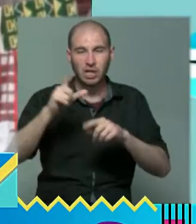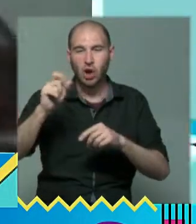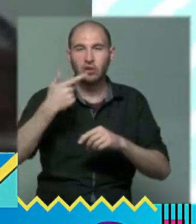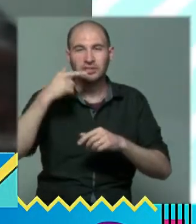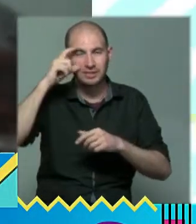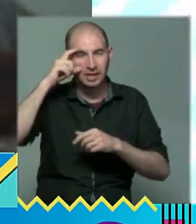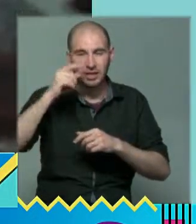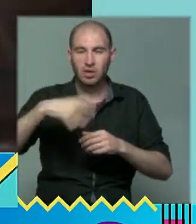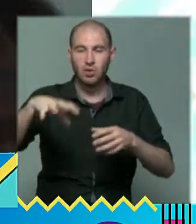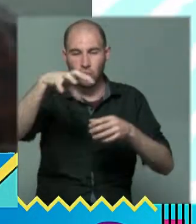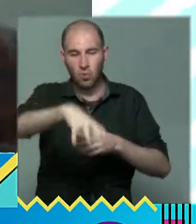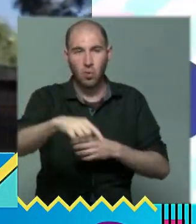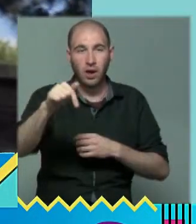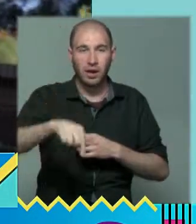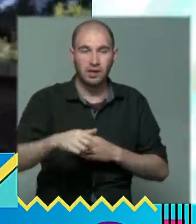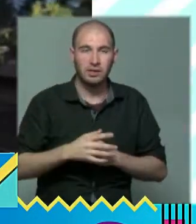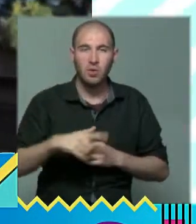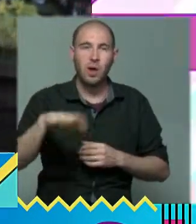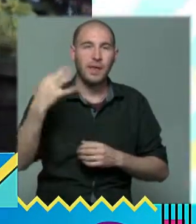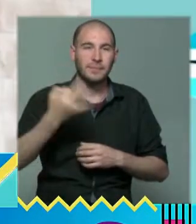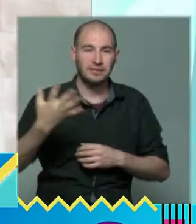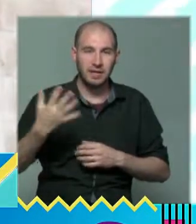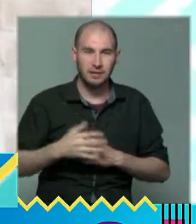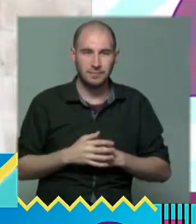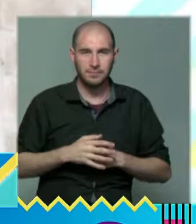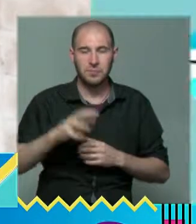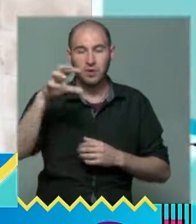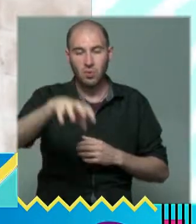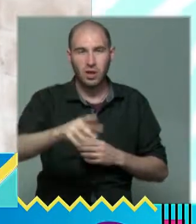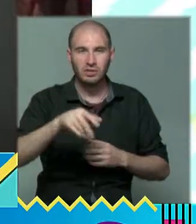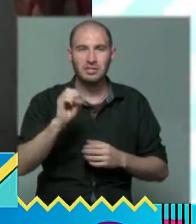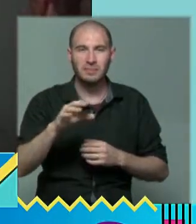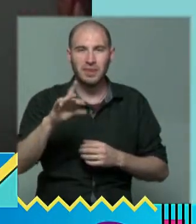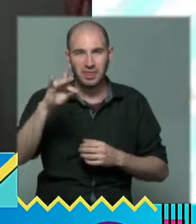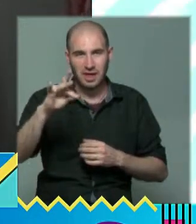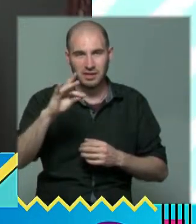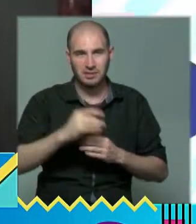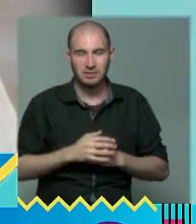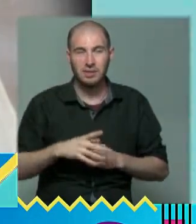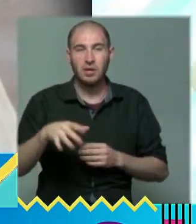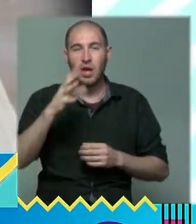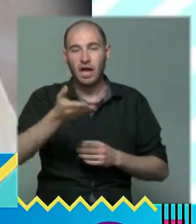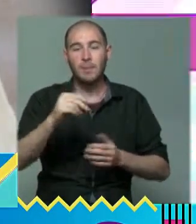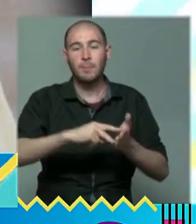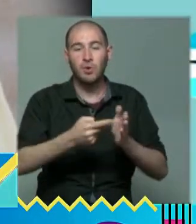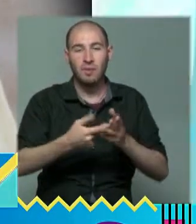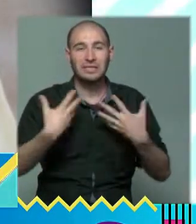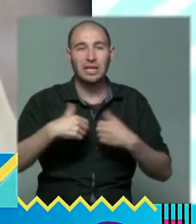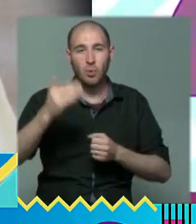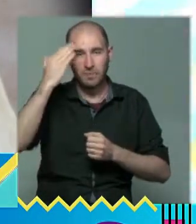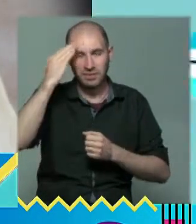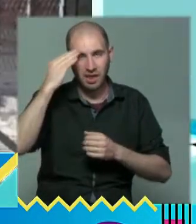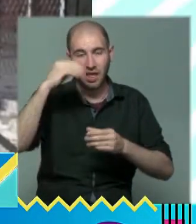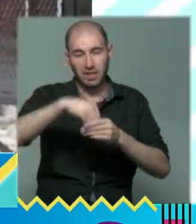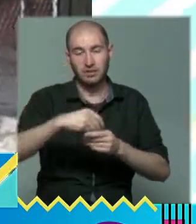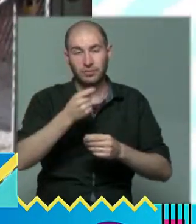Entonces tenemos un pabellón que es un pabellón especial, es un pabellón, nosotros le llamamos el D, donde están los chicos que tienen problemas de salud mental. Entre